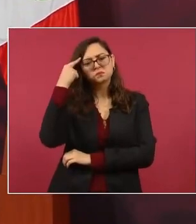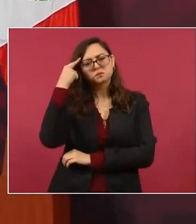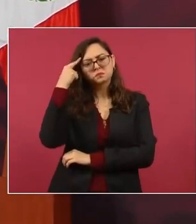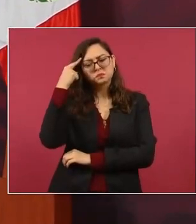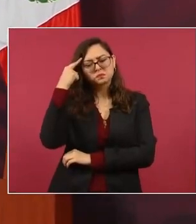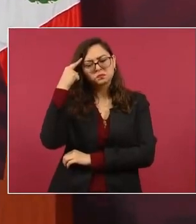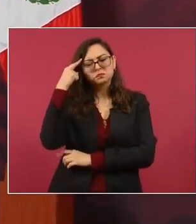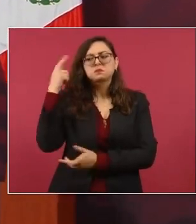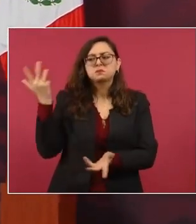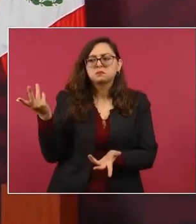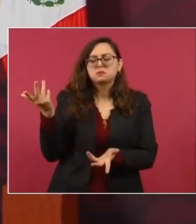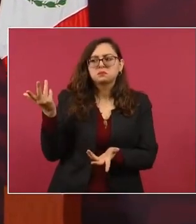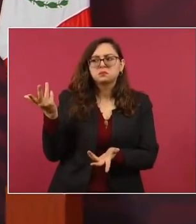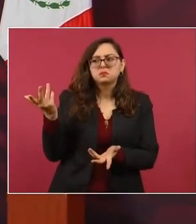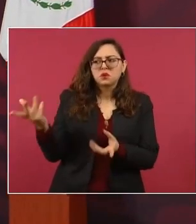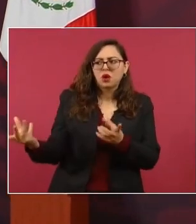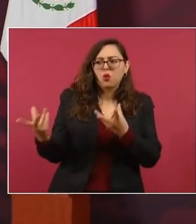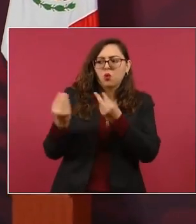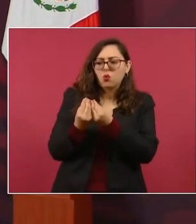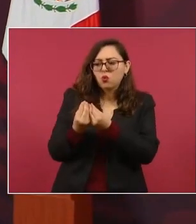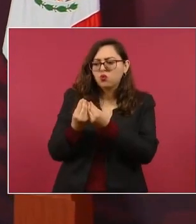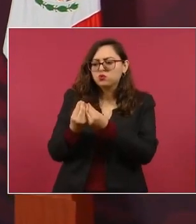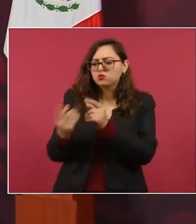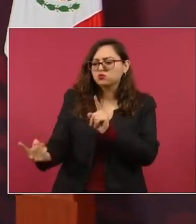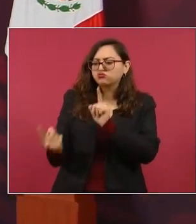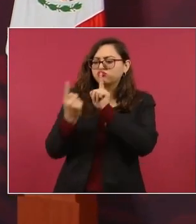necesidad, no hay